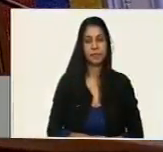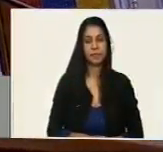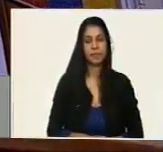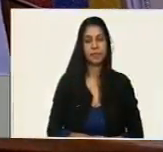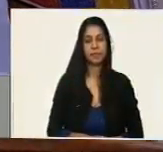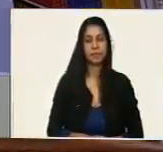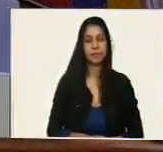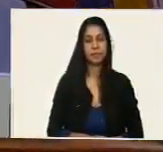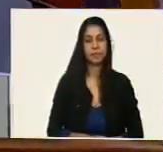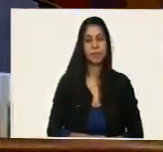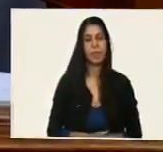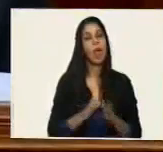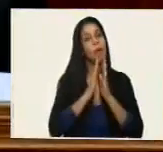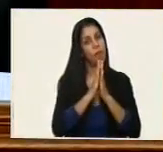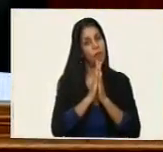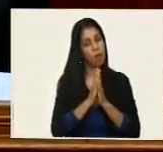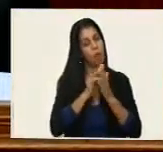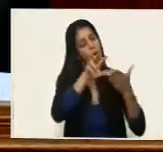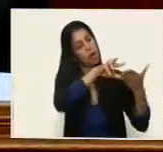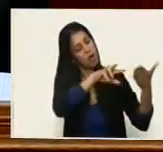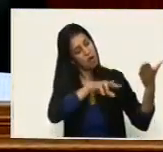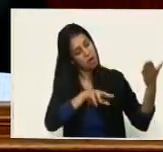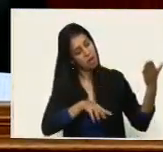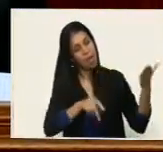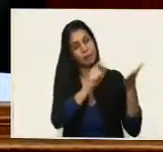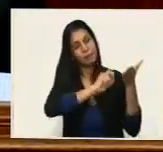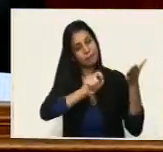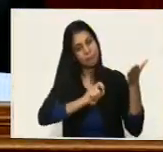Por favor, vamos a darle lectura a la comunicación enviada por el compañero presidente.